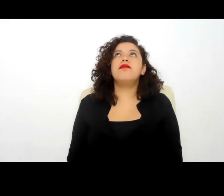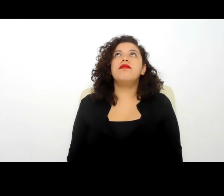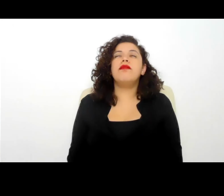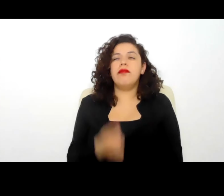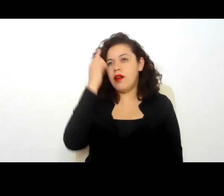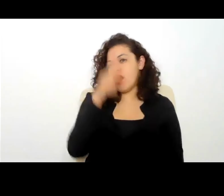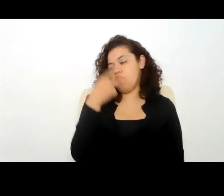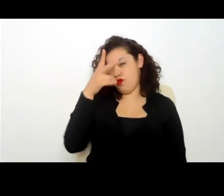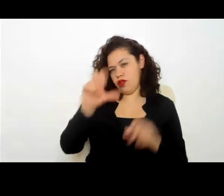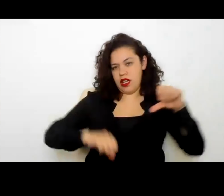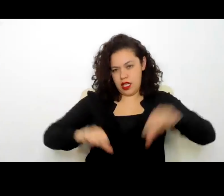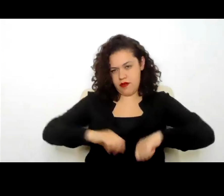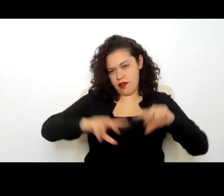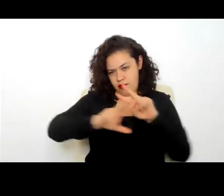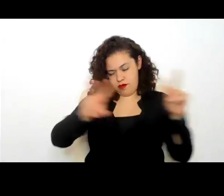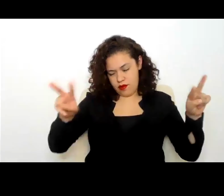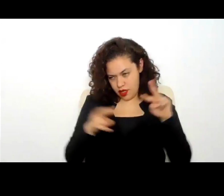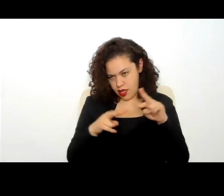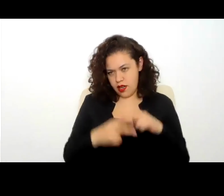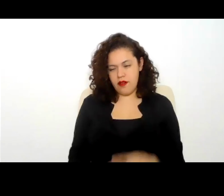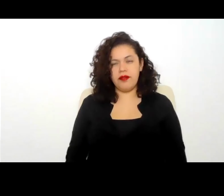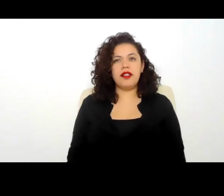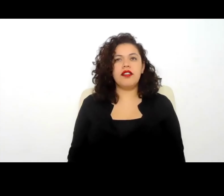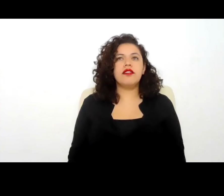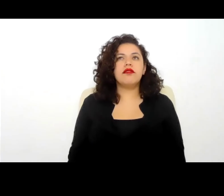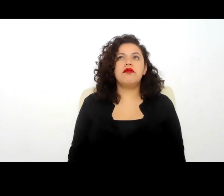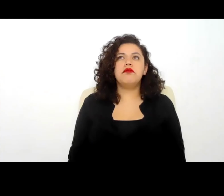2 actividades vulnerables, si